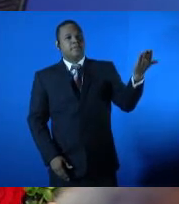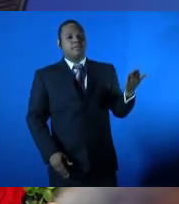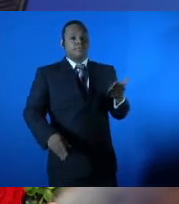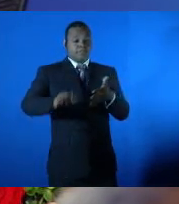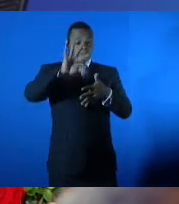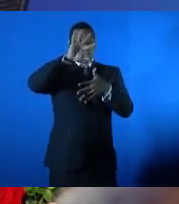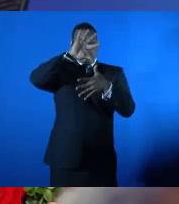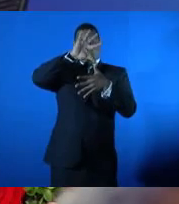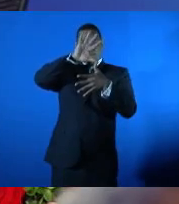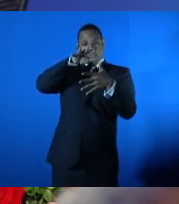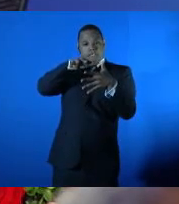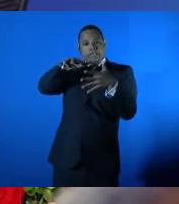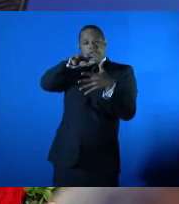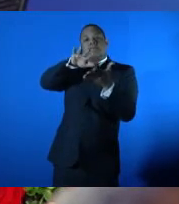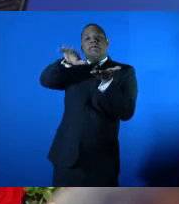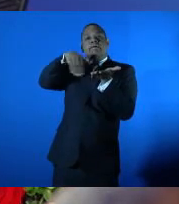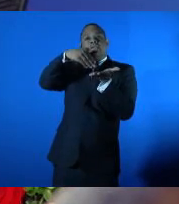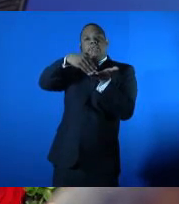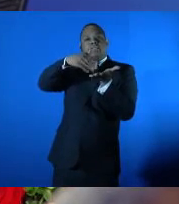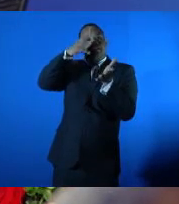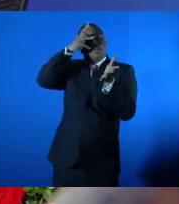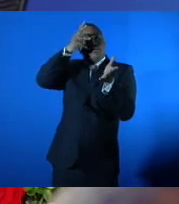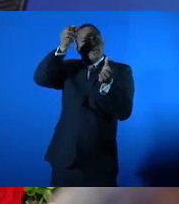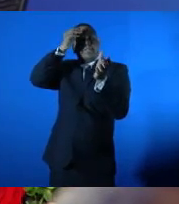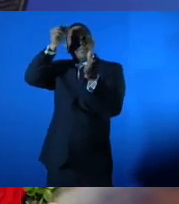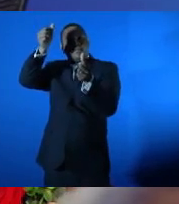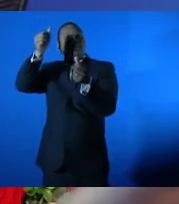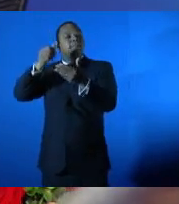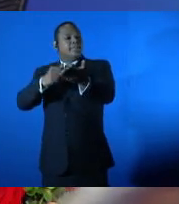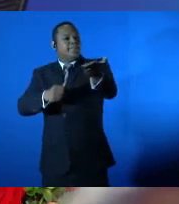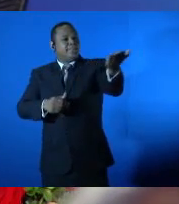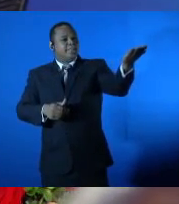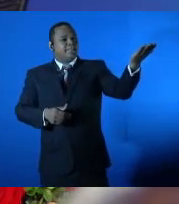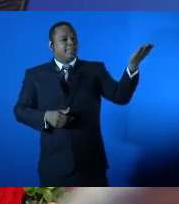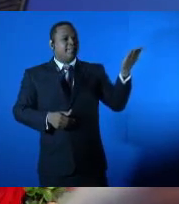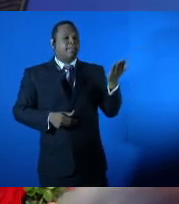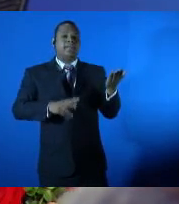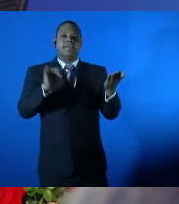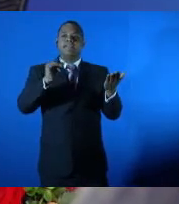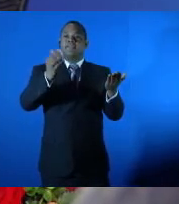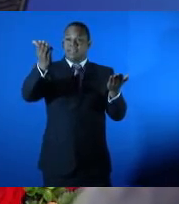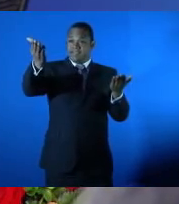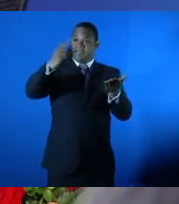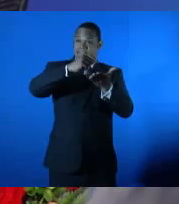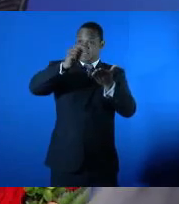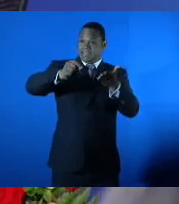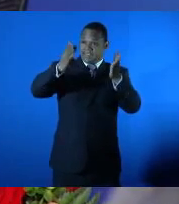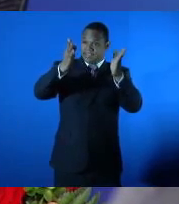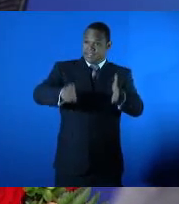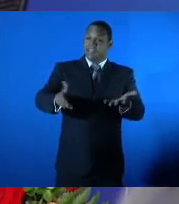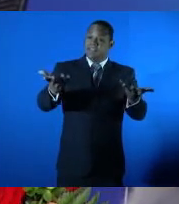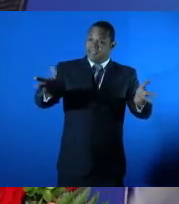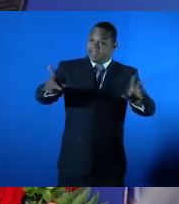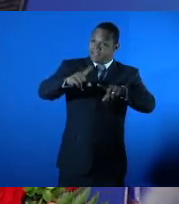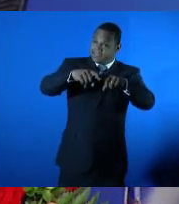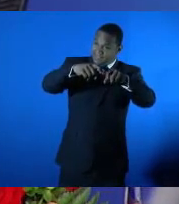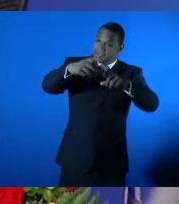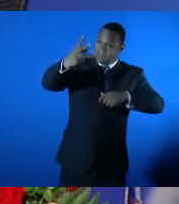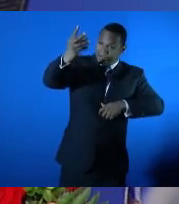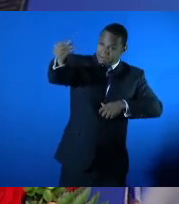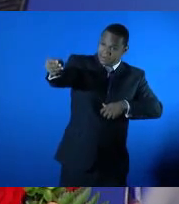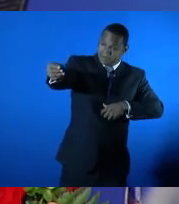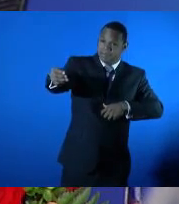Central, outgoing Secretary General, y señor secretario general saliente, ministro de Relaciones Exteriores,